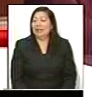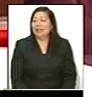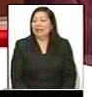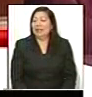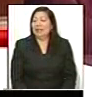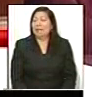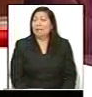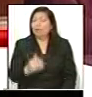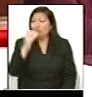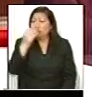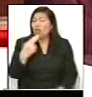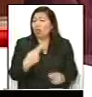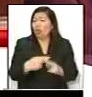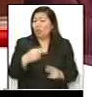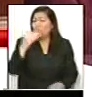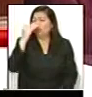Sarego,